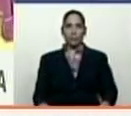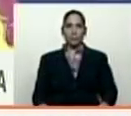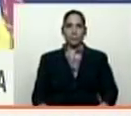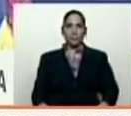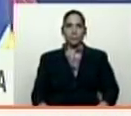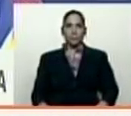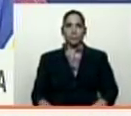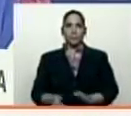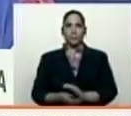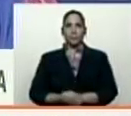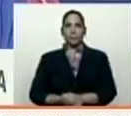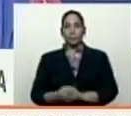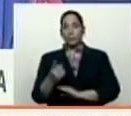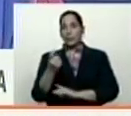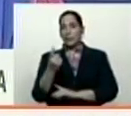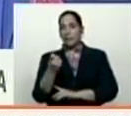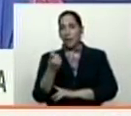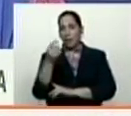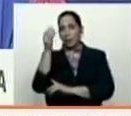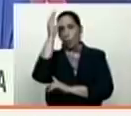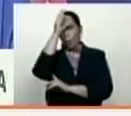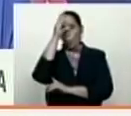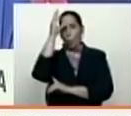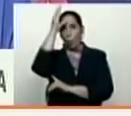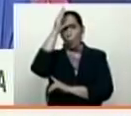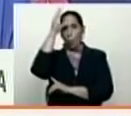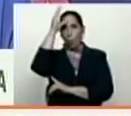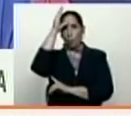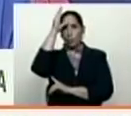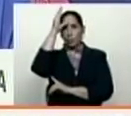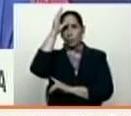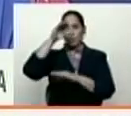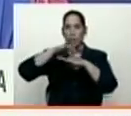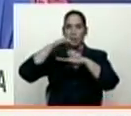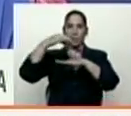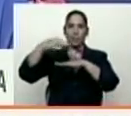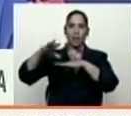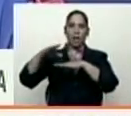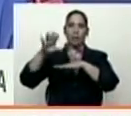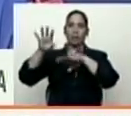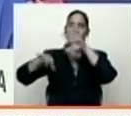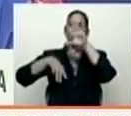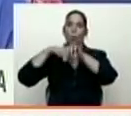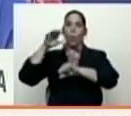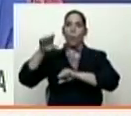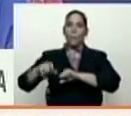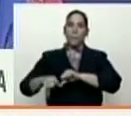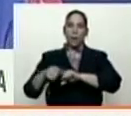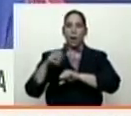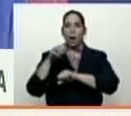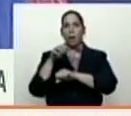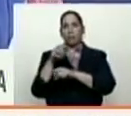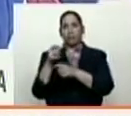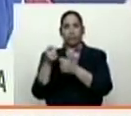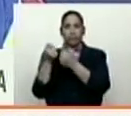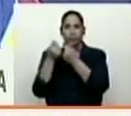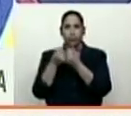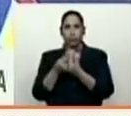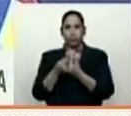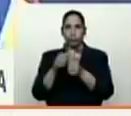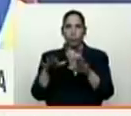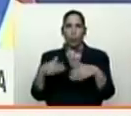de la falta de conciencia, de dejarse comprar por cuatro lochas. ¿Cuánto fue que le